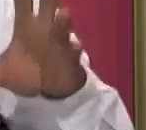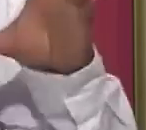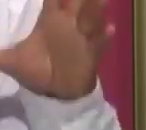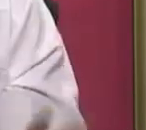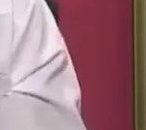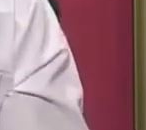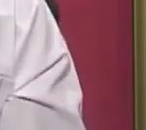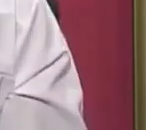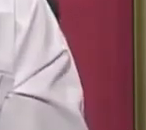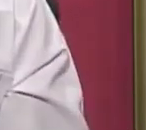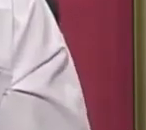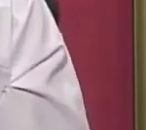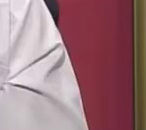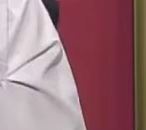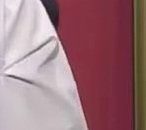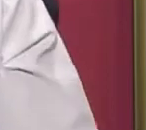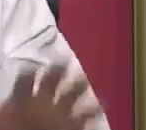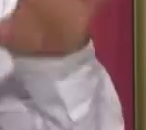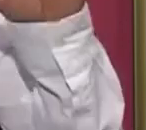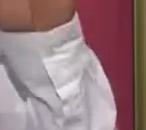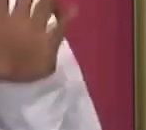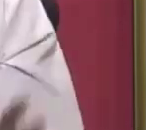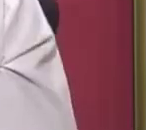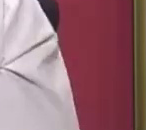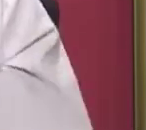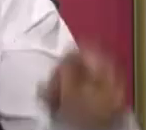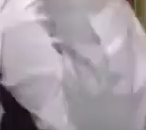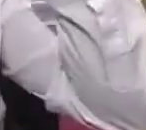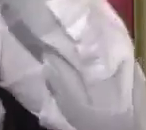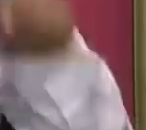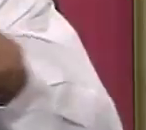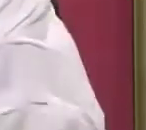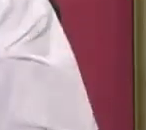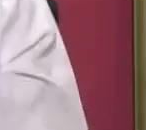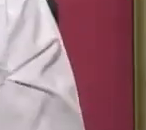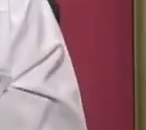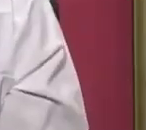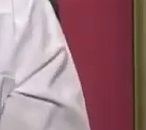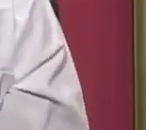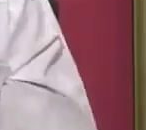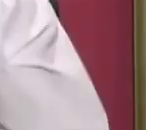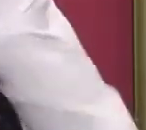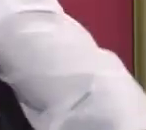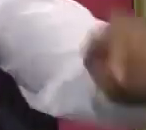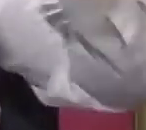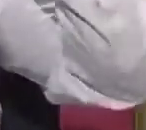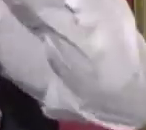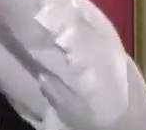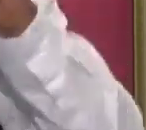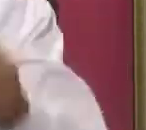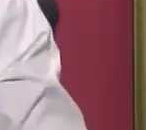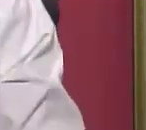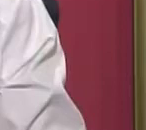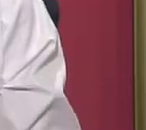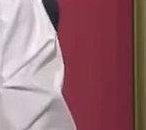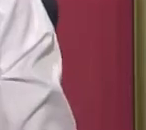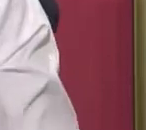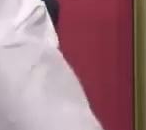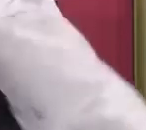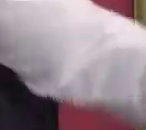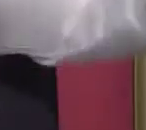el rey se espantó. Claro, no se va a espantar. Así se espanta Satanás delante de un hombre de